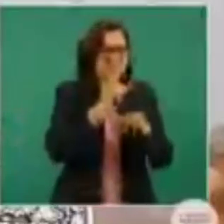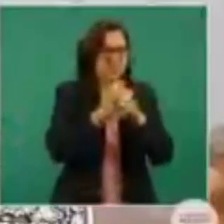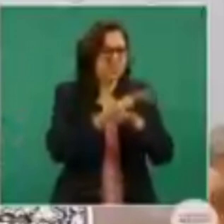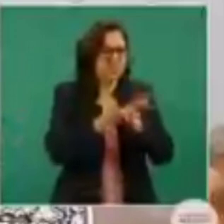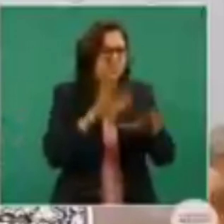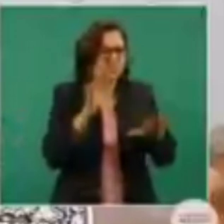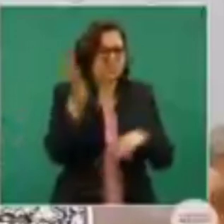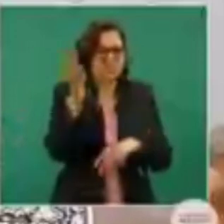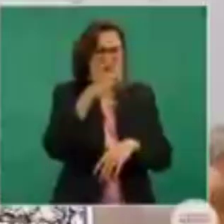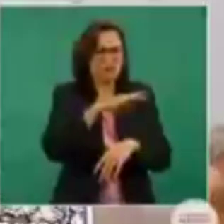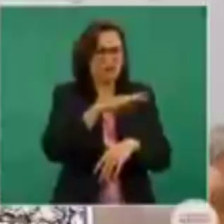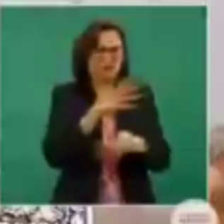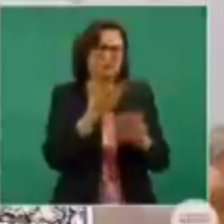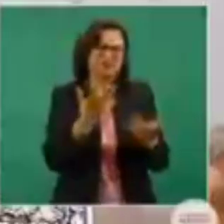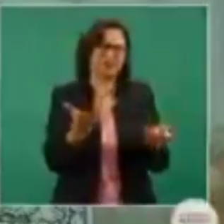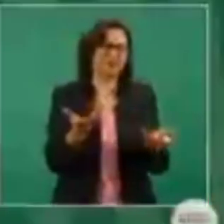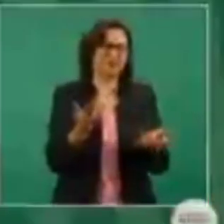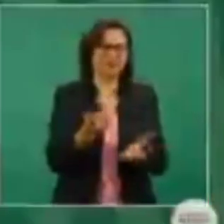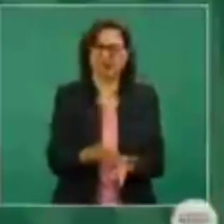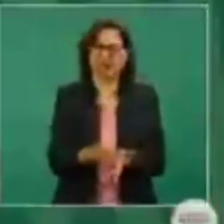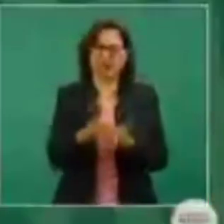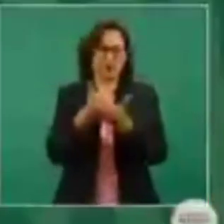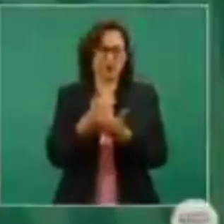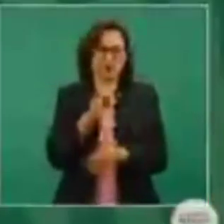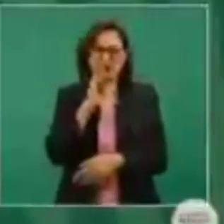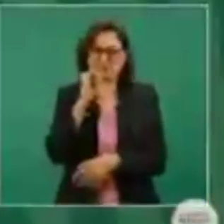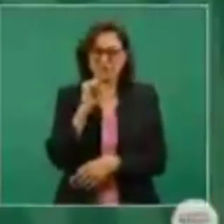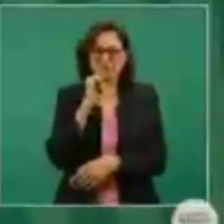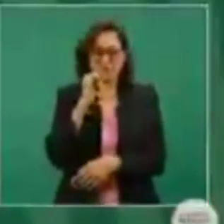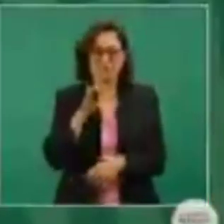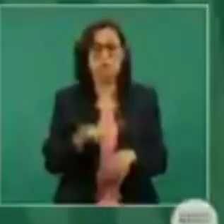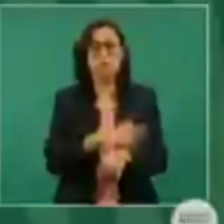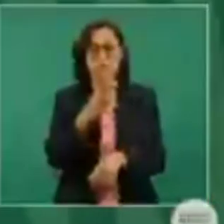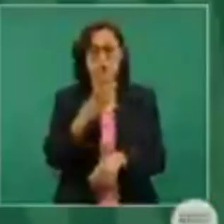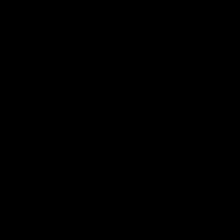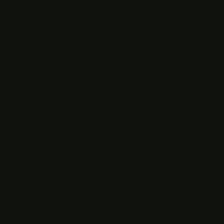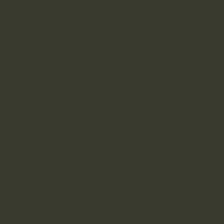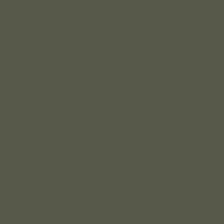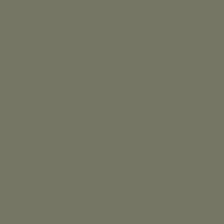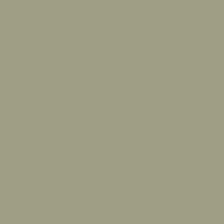ayuda, las noticias falsas, y por eso es importante aclarar.